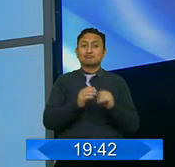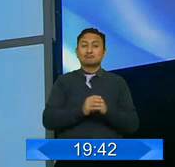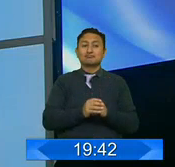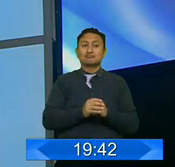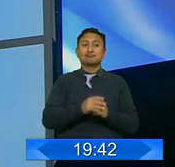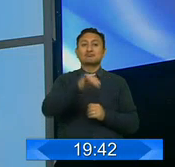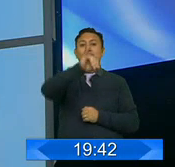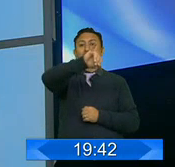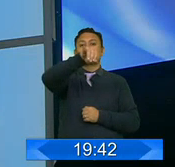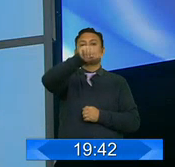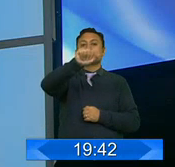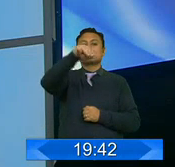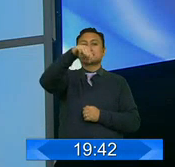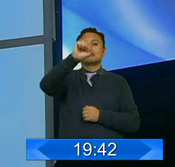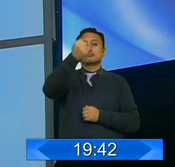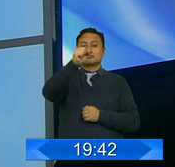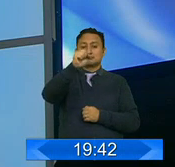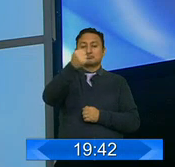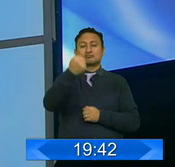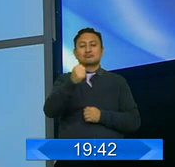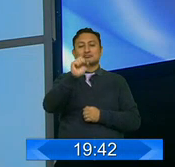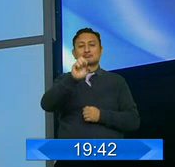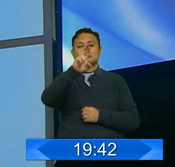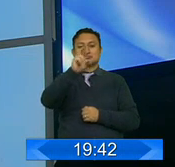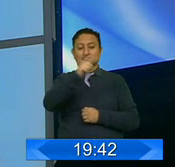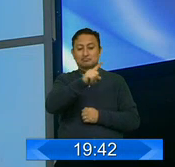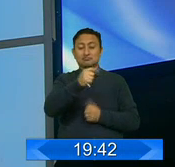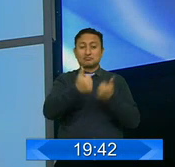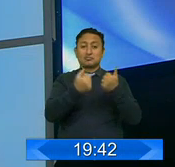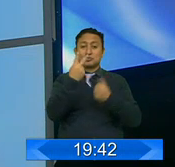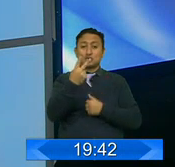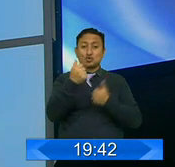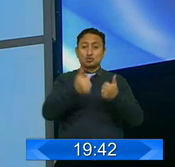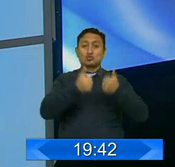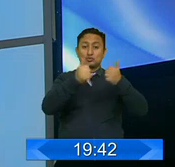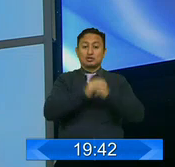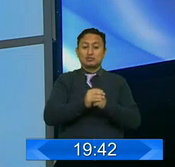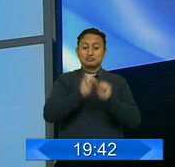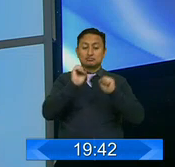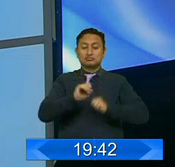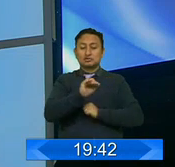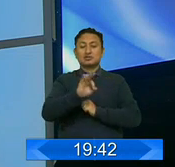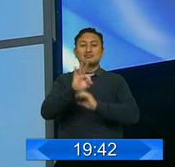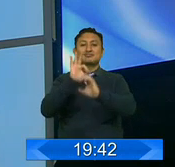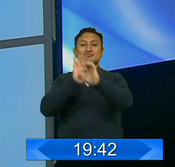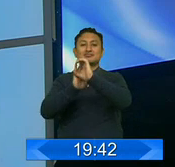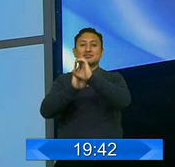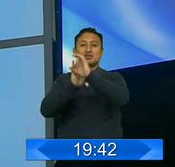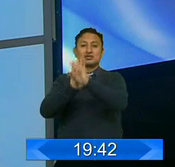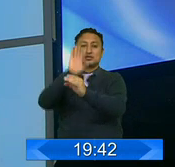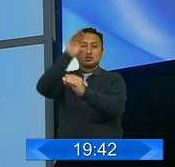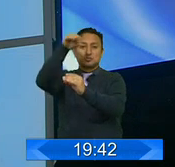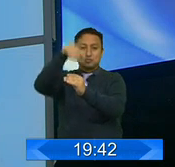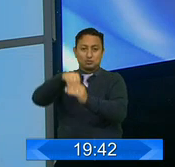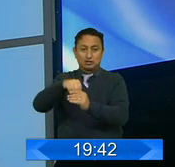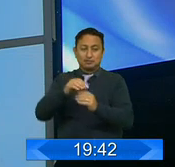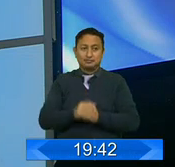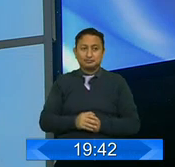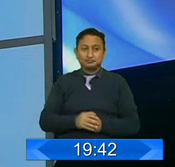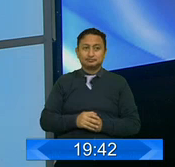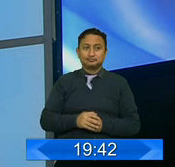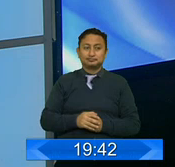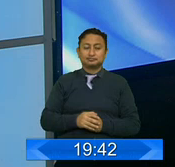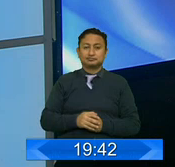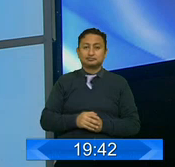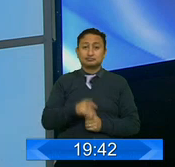James Montenegro y Sergio Figueroa, candidatos que aspiran a ocupar una de las 7 consejerías del Consejo de Participación Ciudadana y